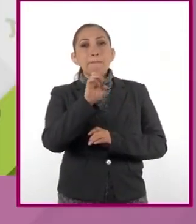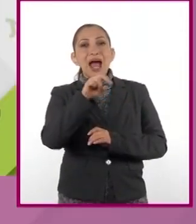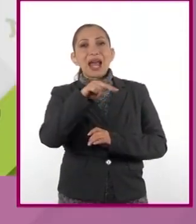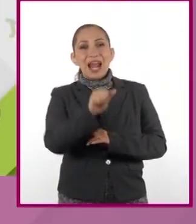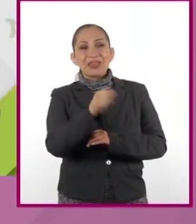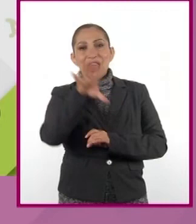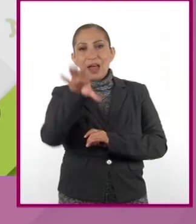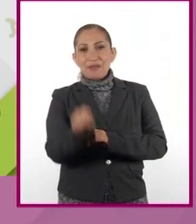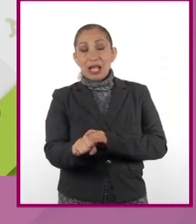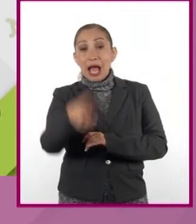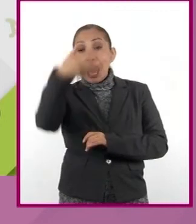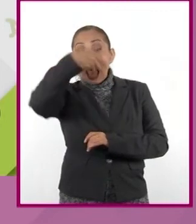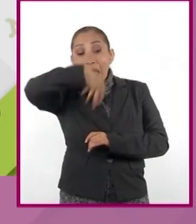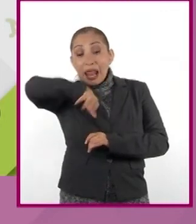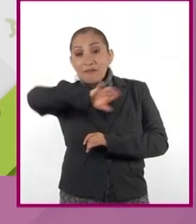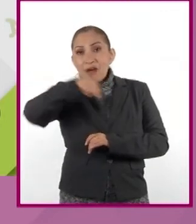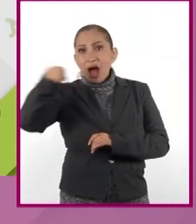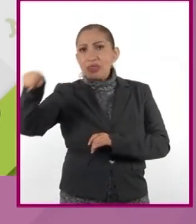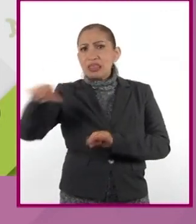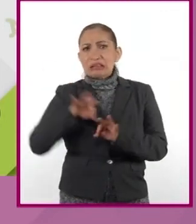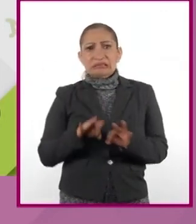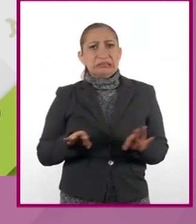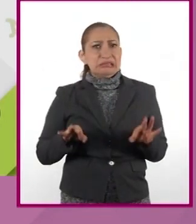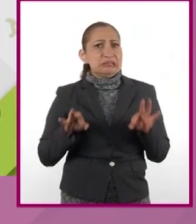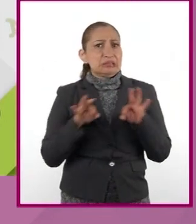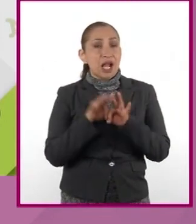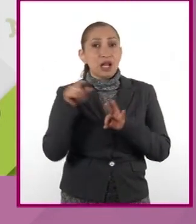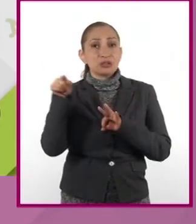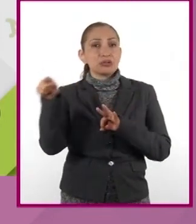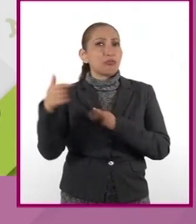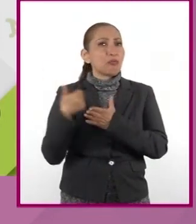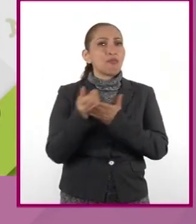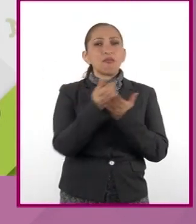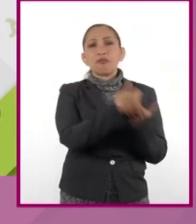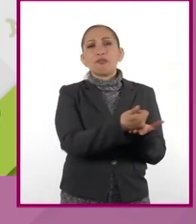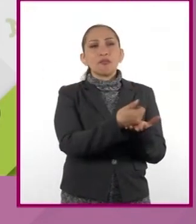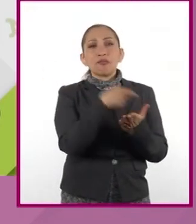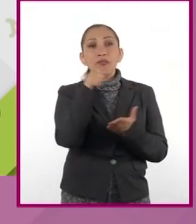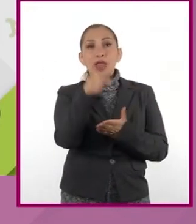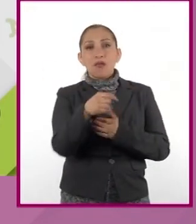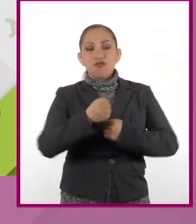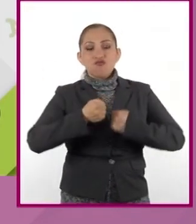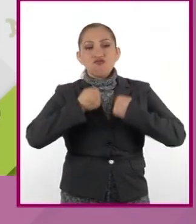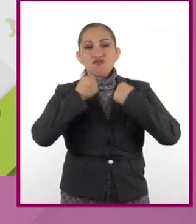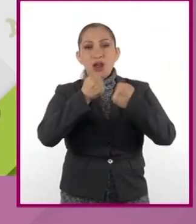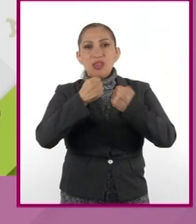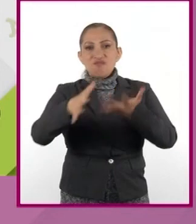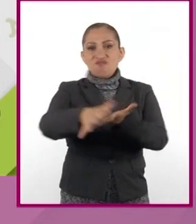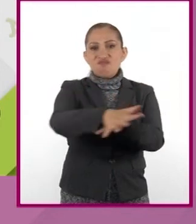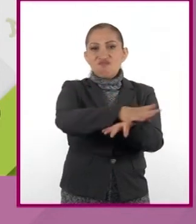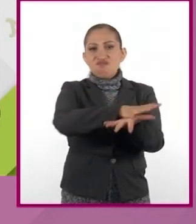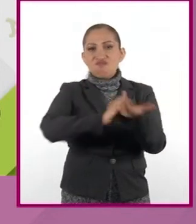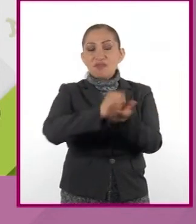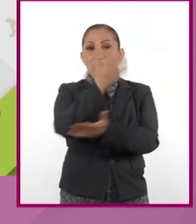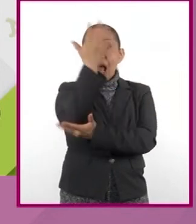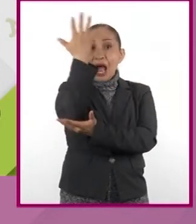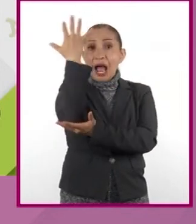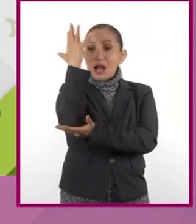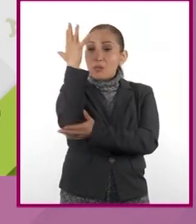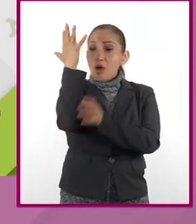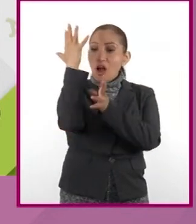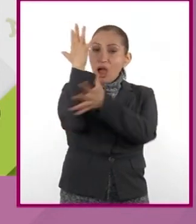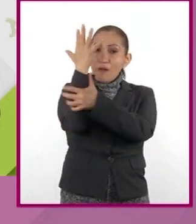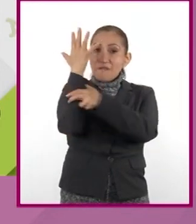El elefante es un depredador clave. Su papel está en su fuerza destructiva sobre los árboles y